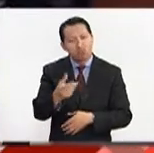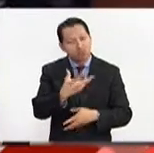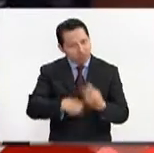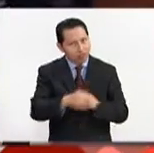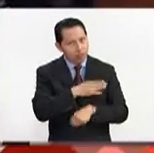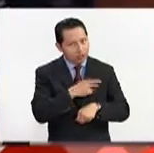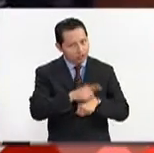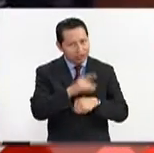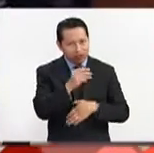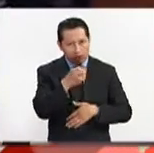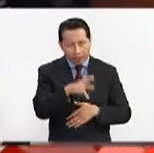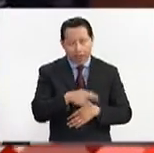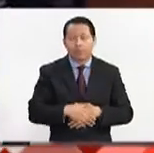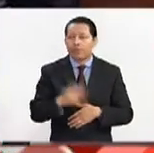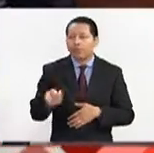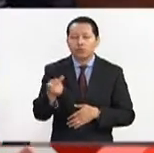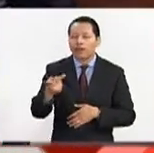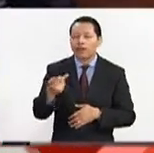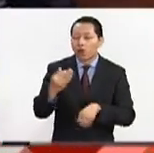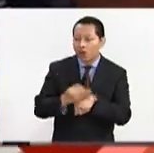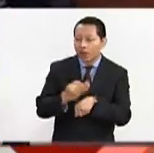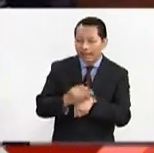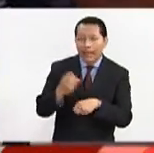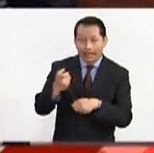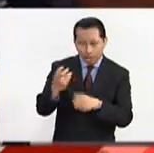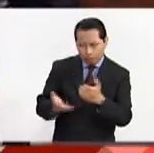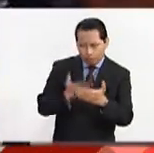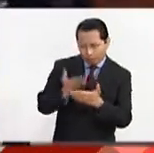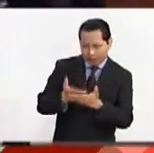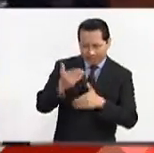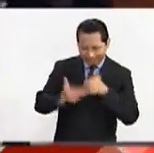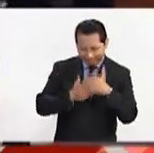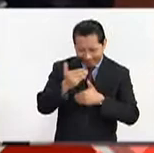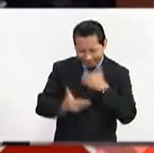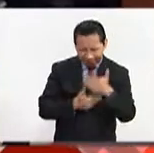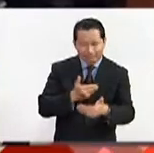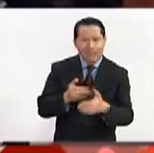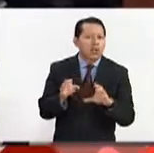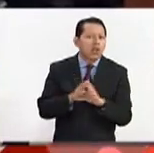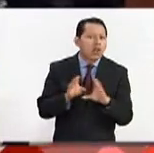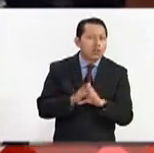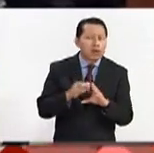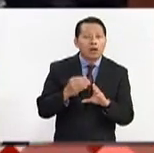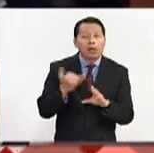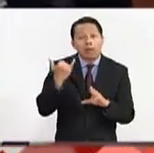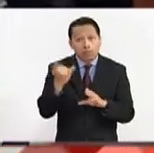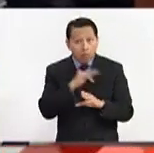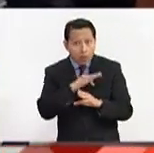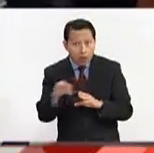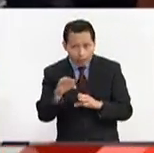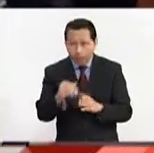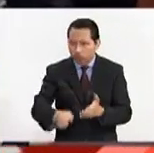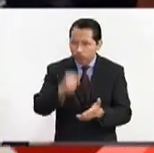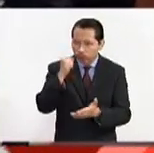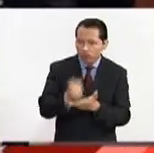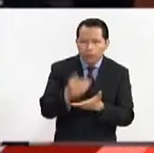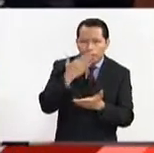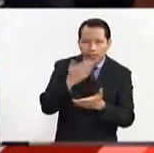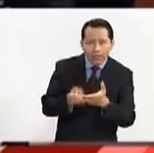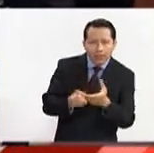qué proceso va y cuál debe ser el camino para que se llegue a concretar? Porque como usted comenta, pues ya no podemos